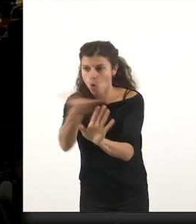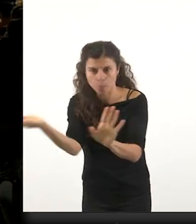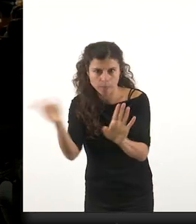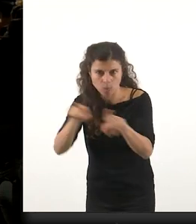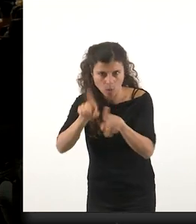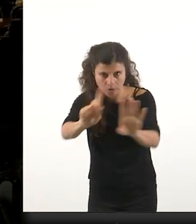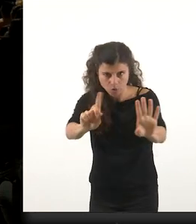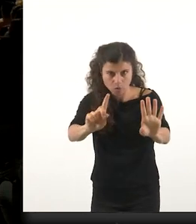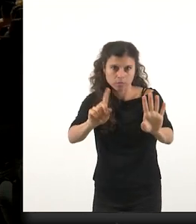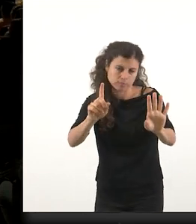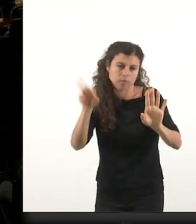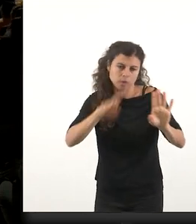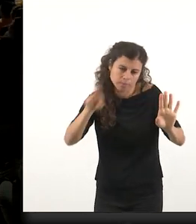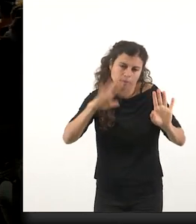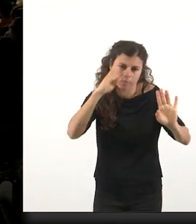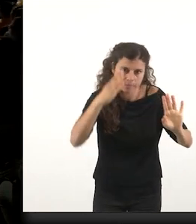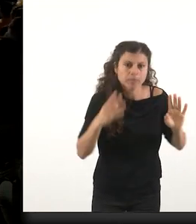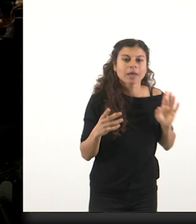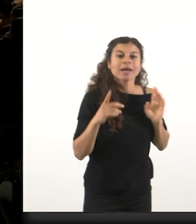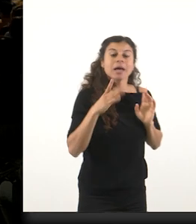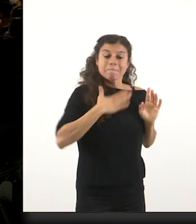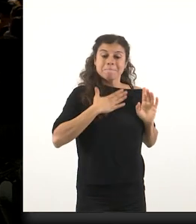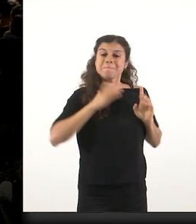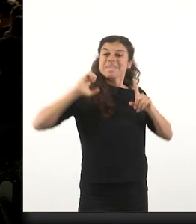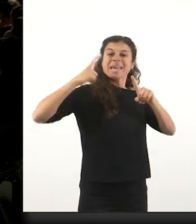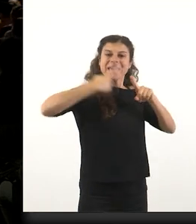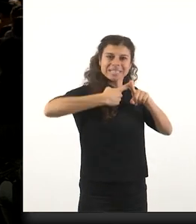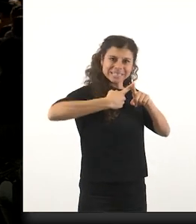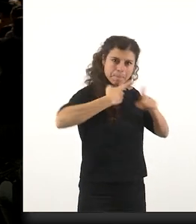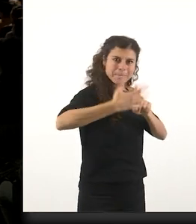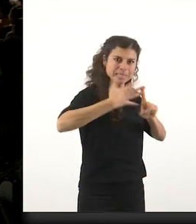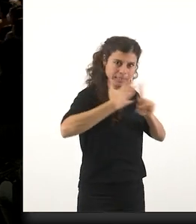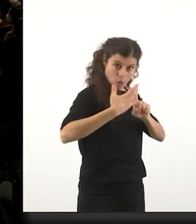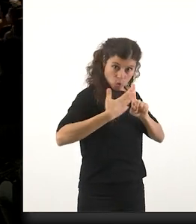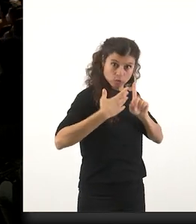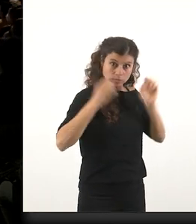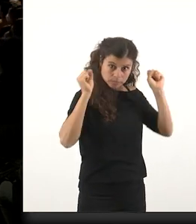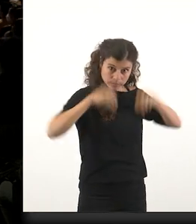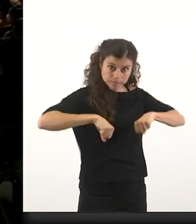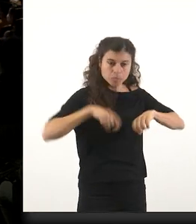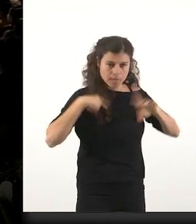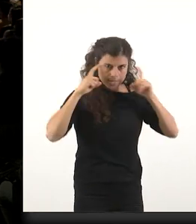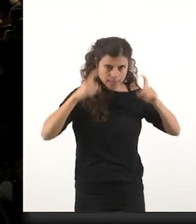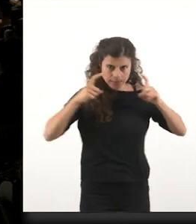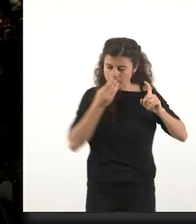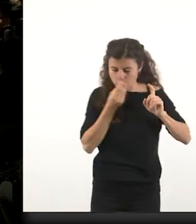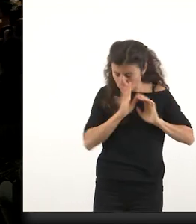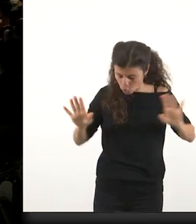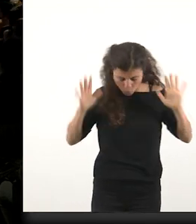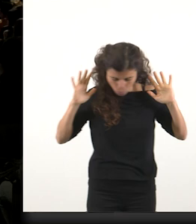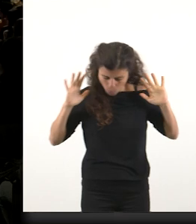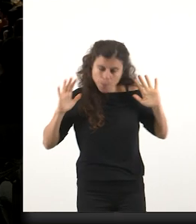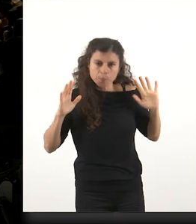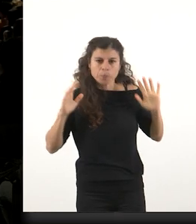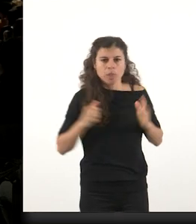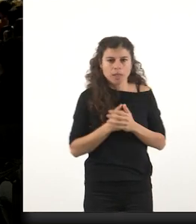porque está grabando y luego todo se sabe. A mi exmaltratador, ¿vale? Voy a intentar lo que me salga lo mejor posible, voy,